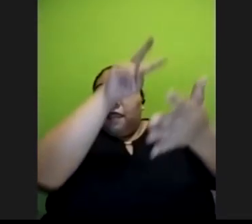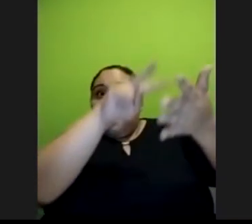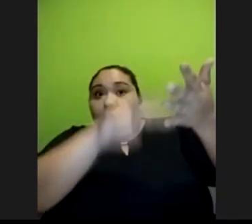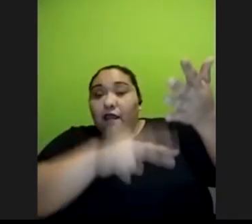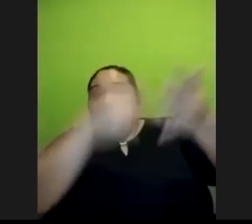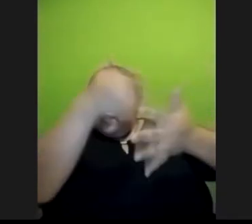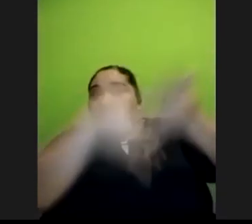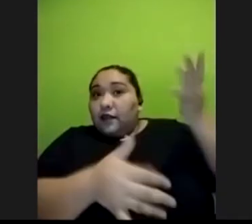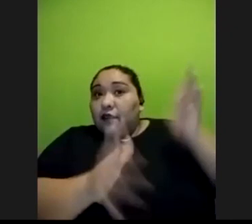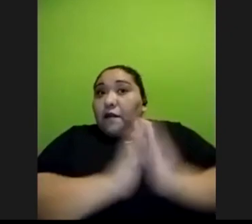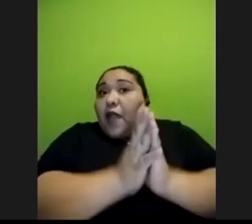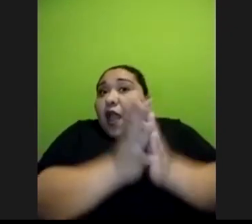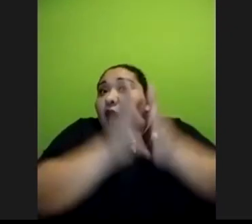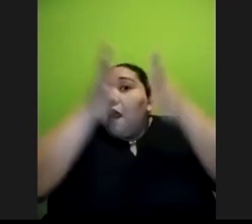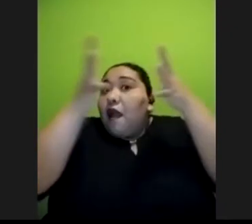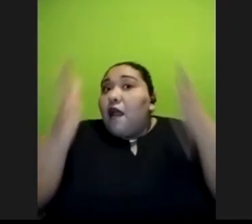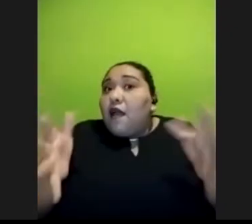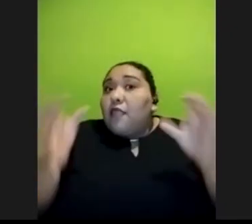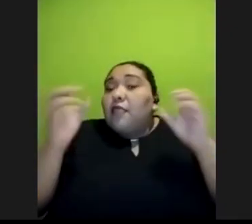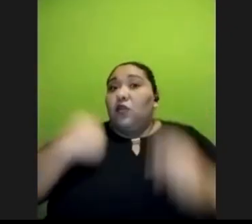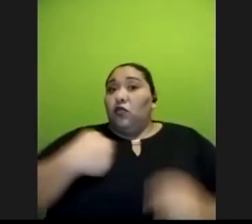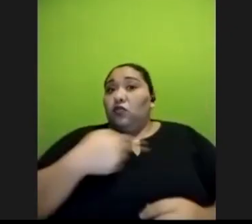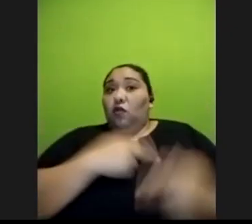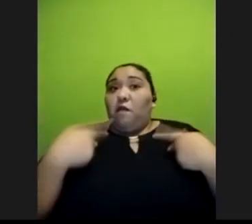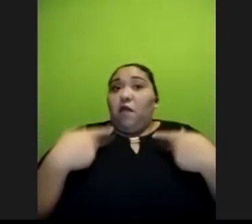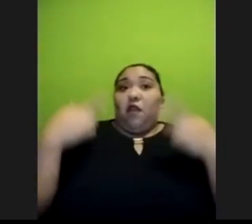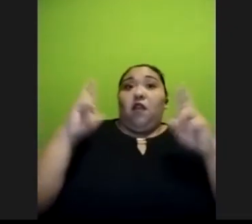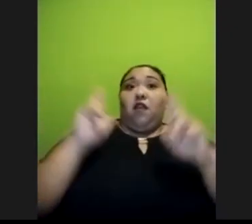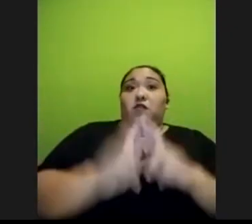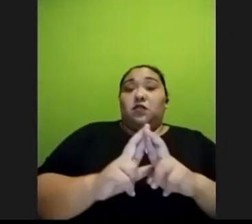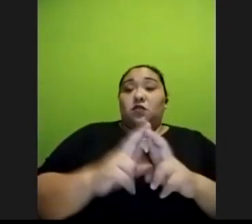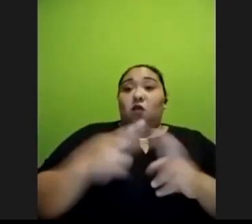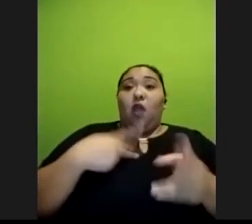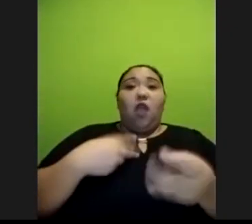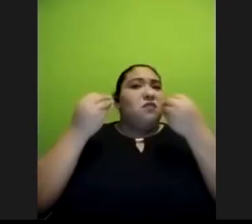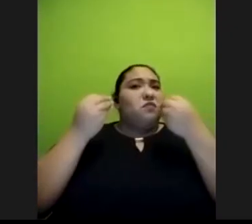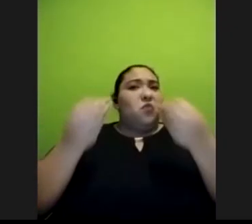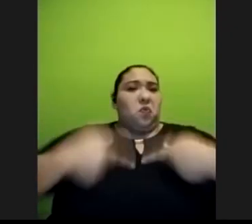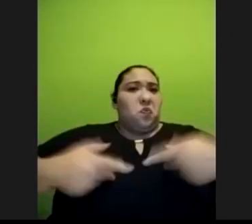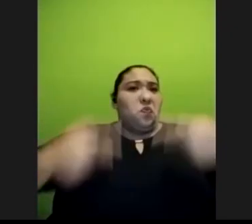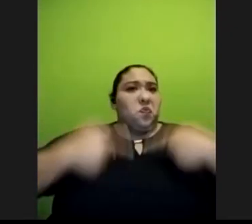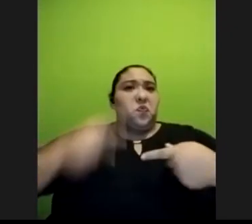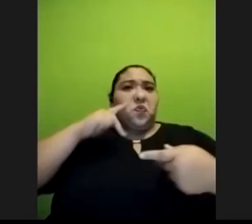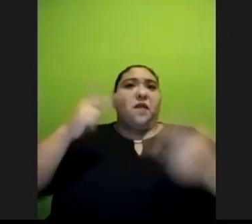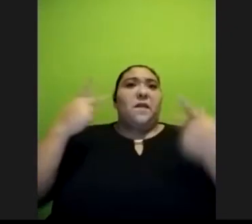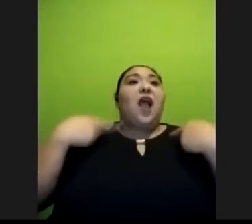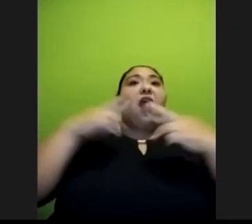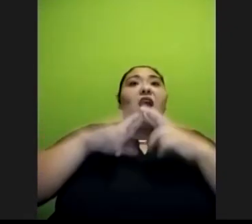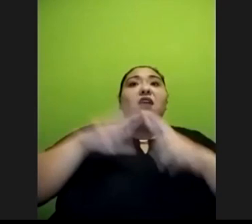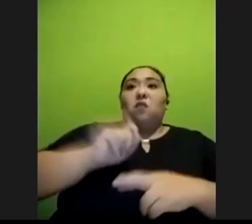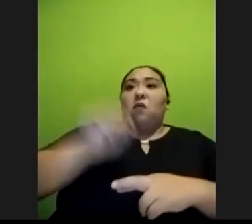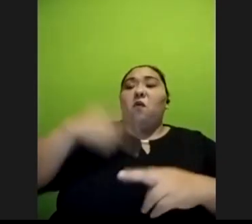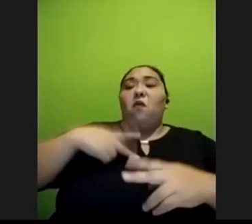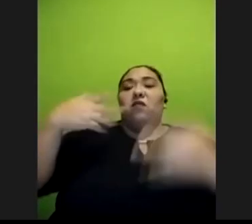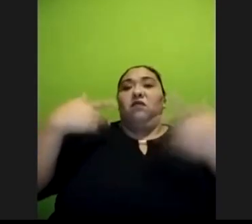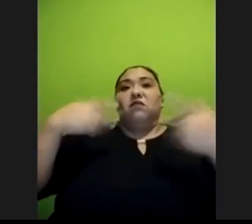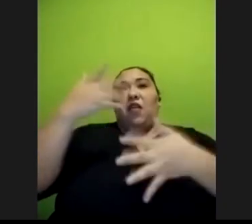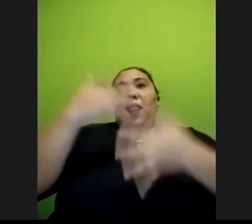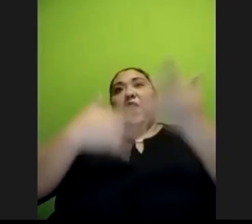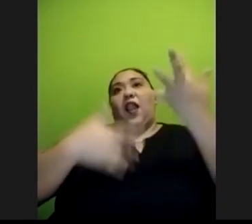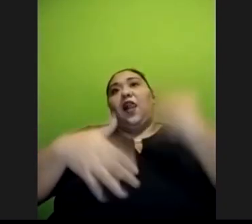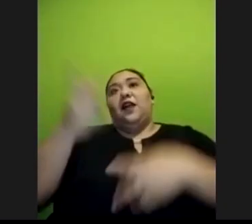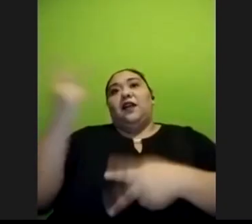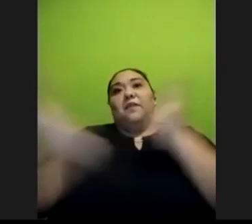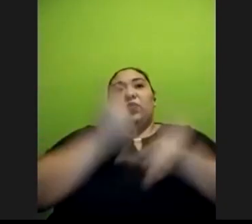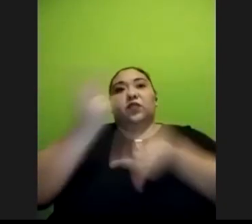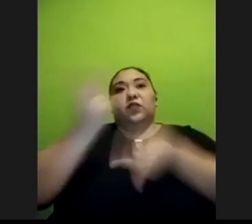amplio. Somos maestros, veo muchas preguntas de maestros y maestras, ¿cómo hacemos eso en nuestro ámbito? Ahora, en el ámbito de lo privado que estamos ahora,